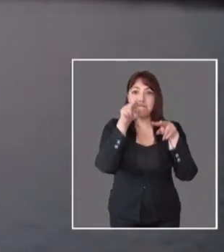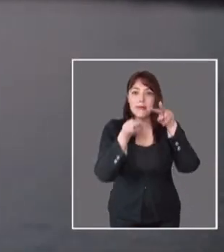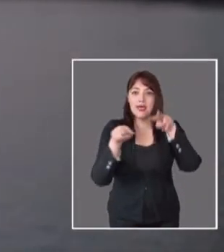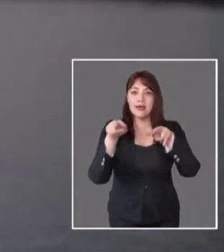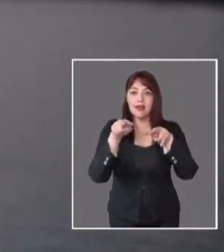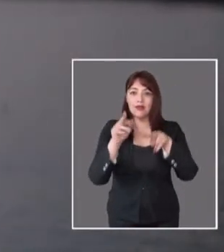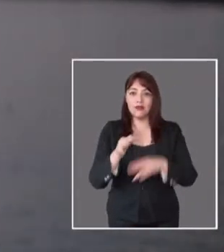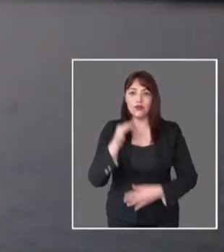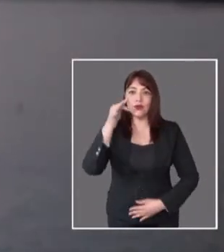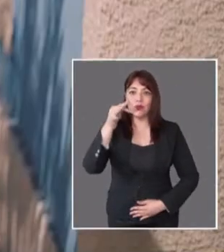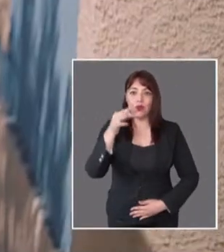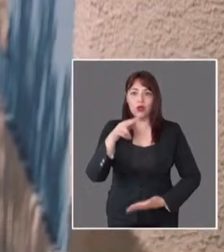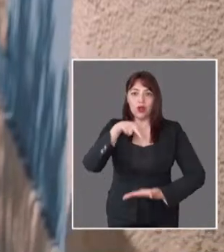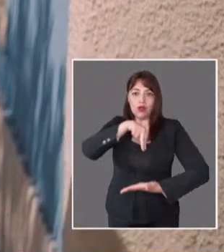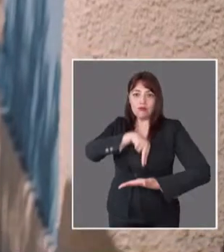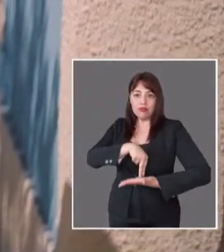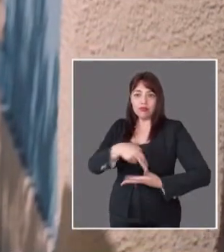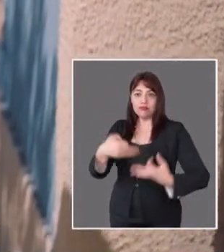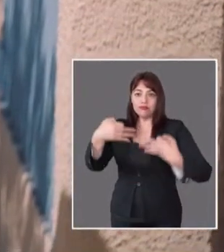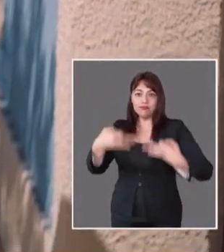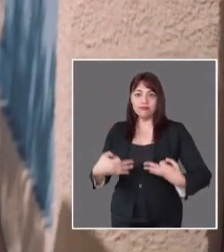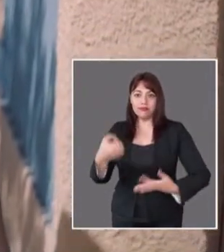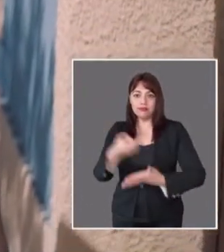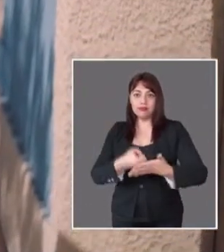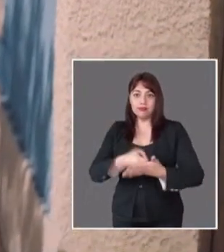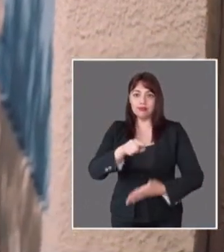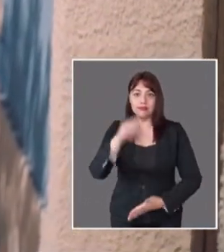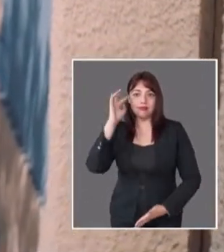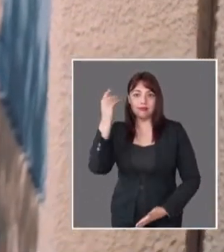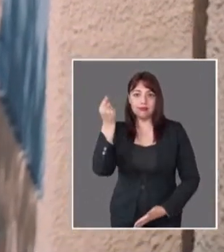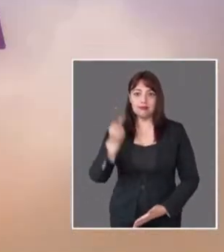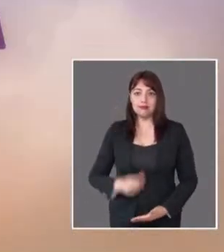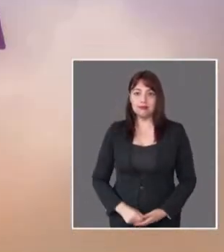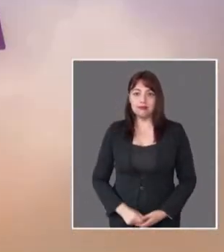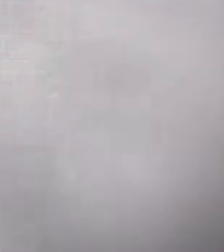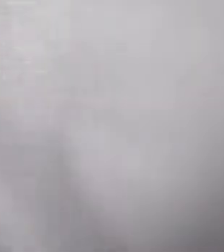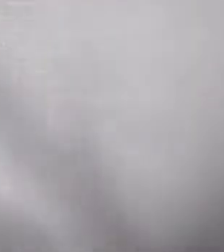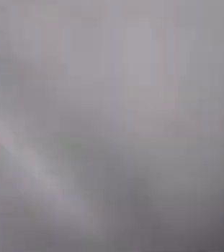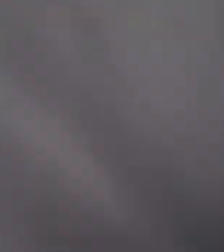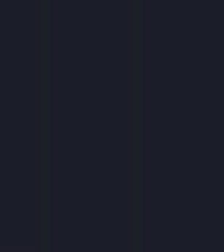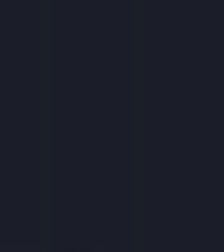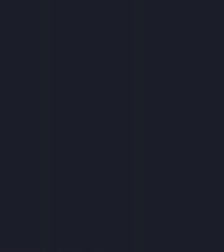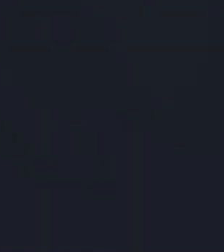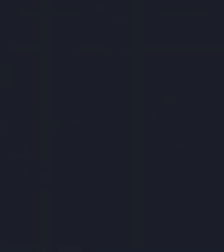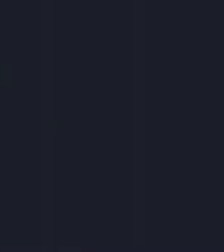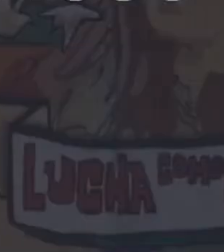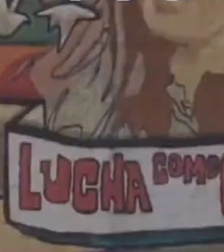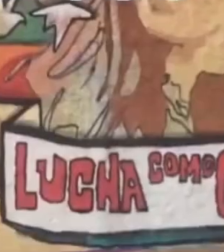mirar al futuro con los pies en la tierra luchamos por tus ideas y